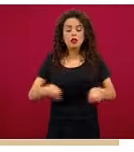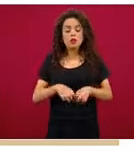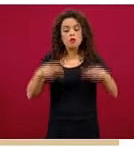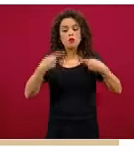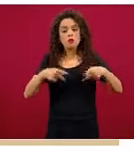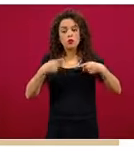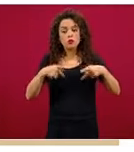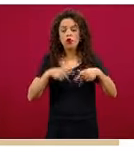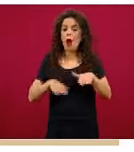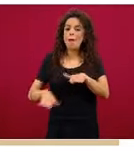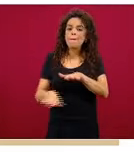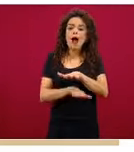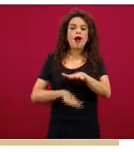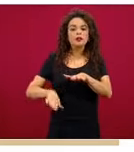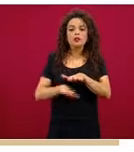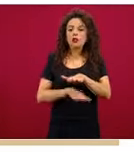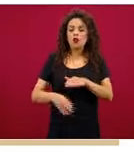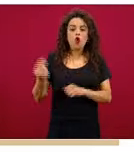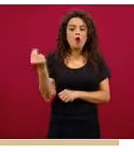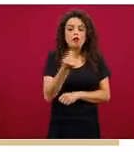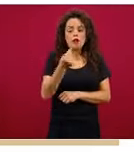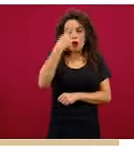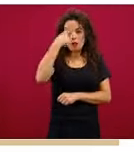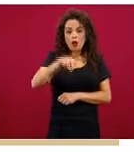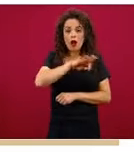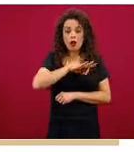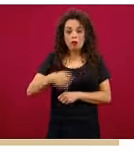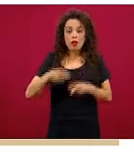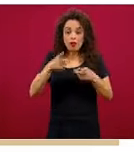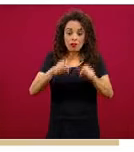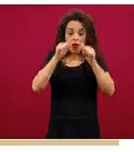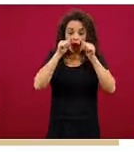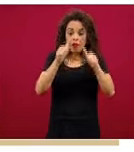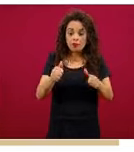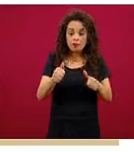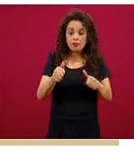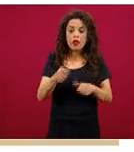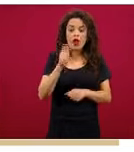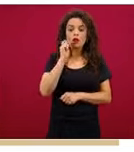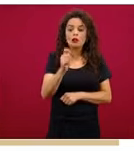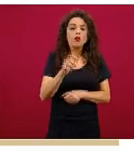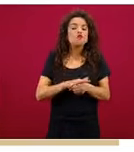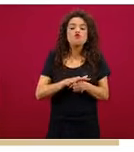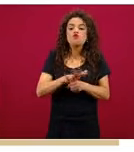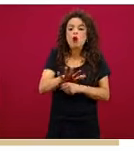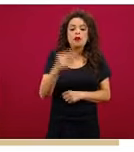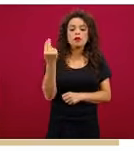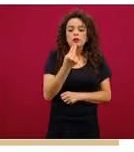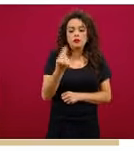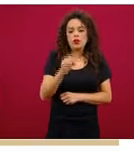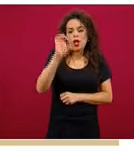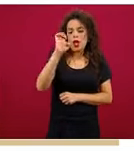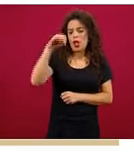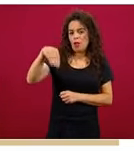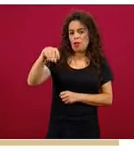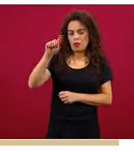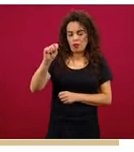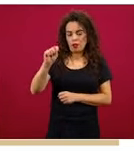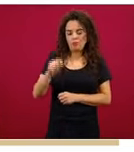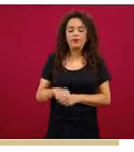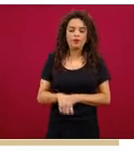básico necesario para poder intervenir en cualquiera de las tipologías de estos EMTs. Es decir, si